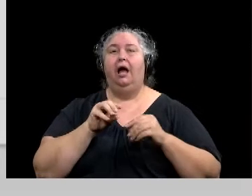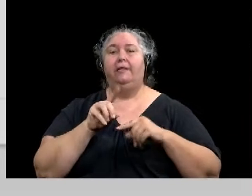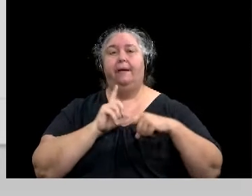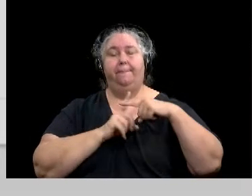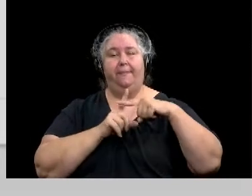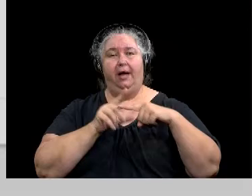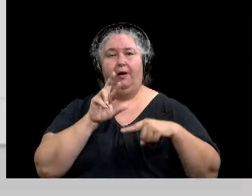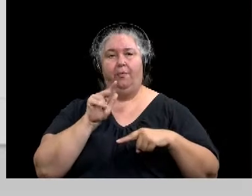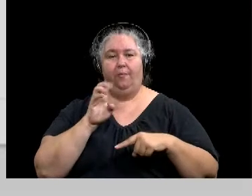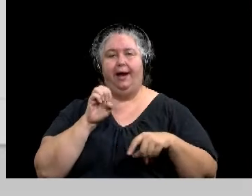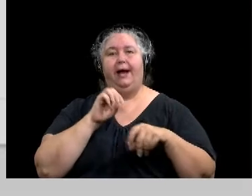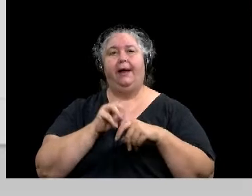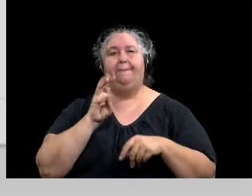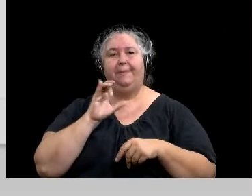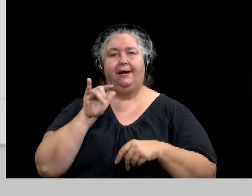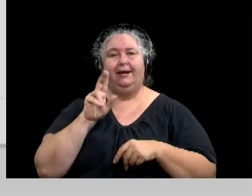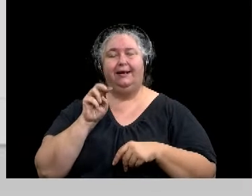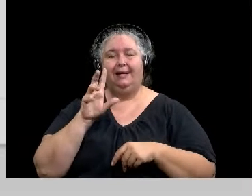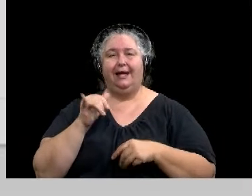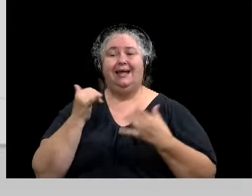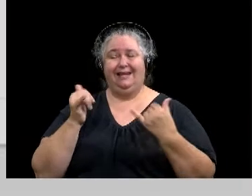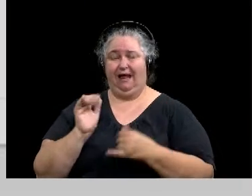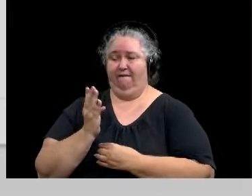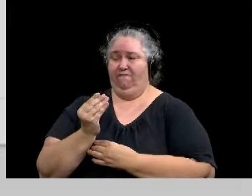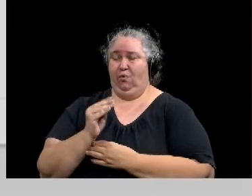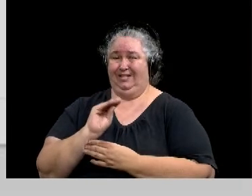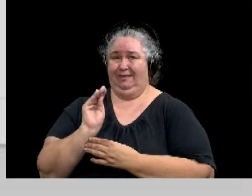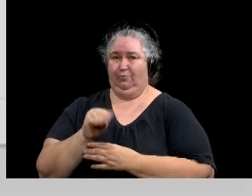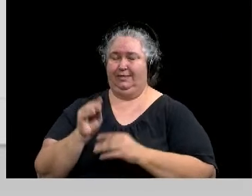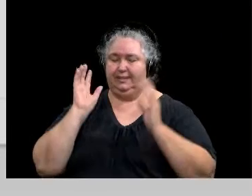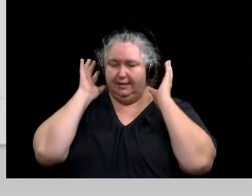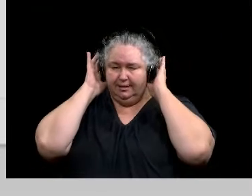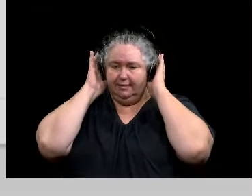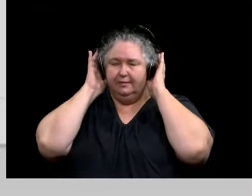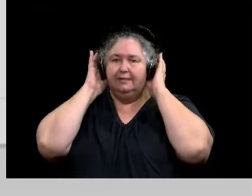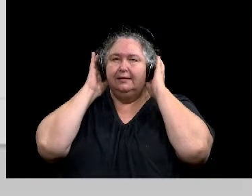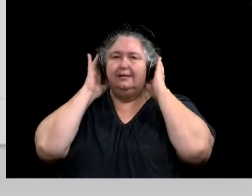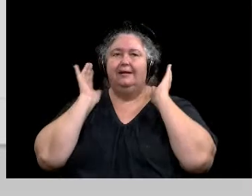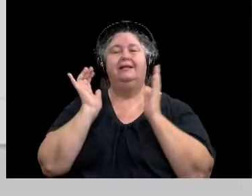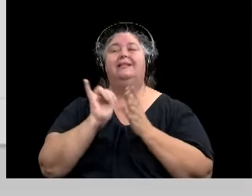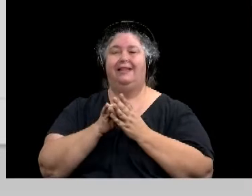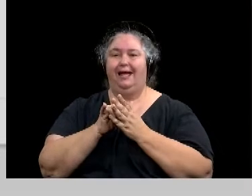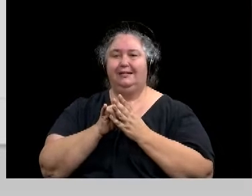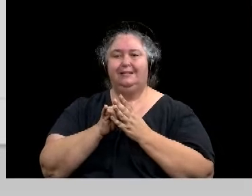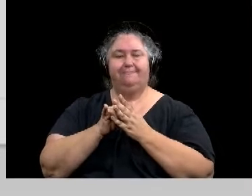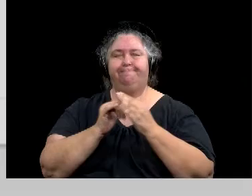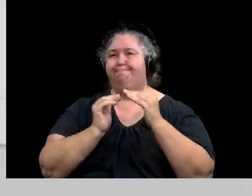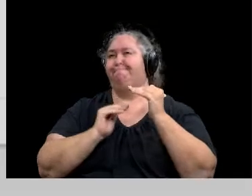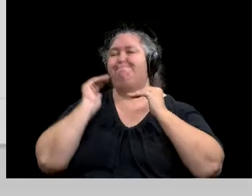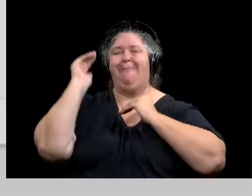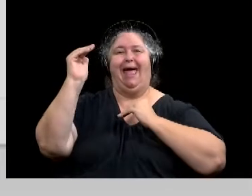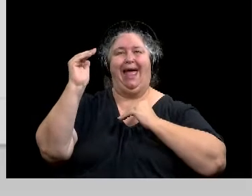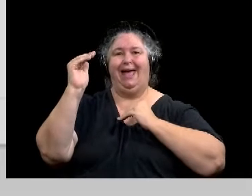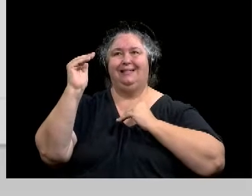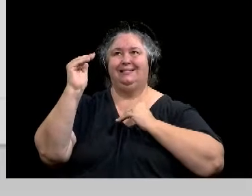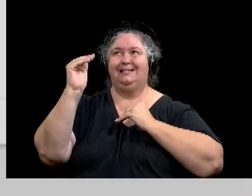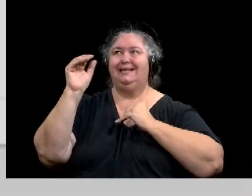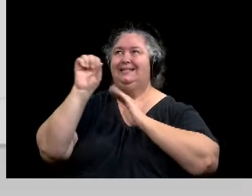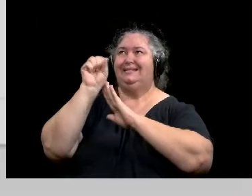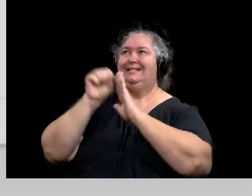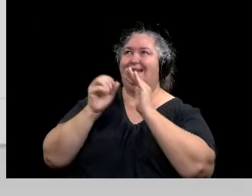la reproducción básica aquí en el condado es 14% y eso excede el posible